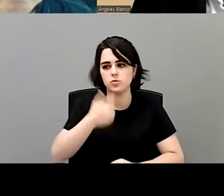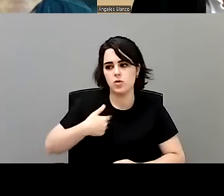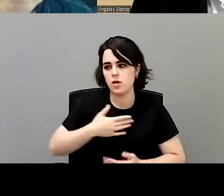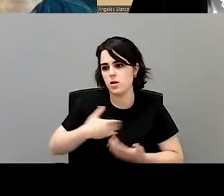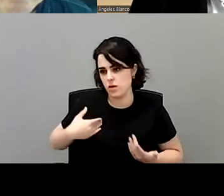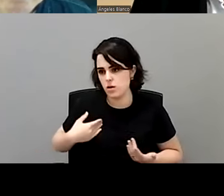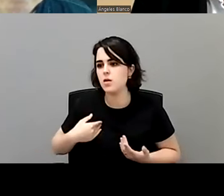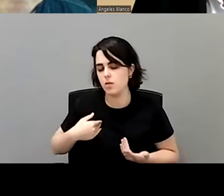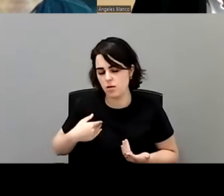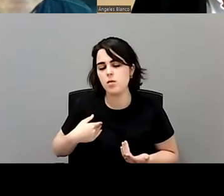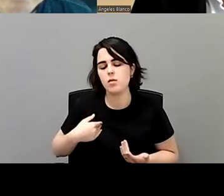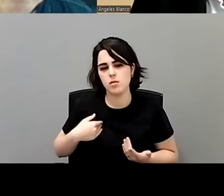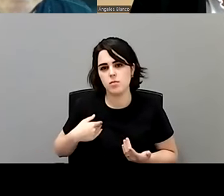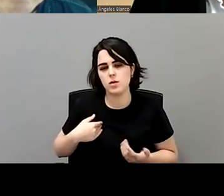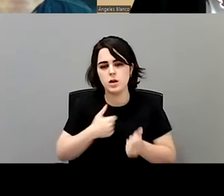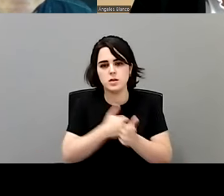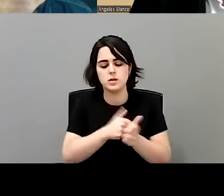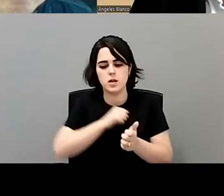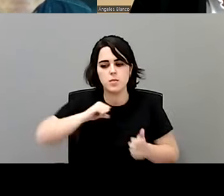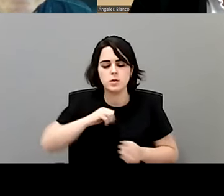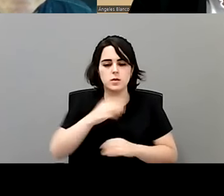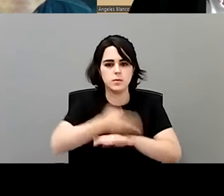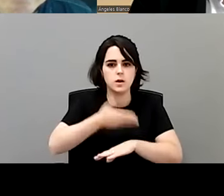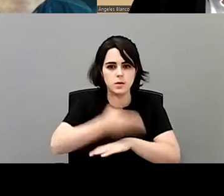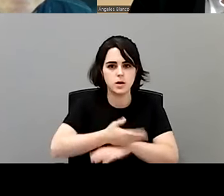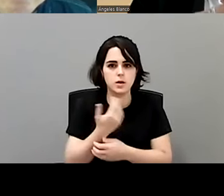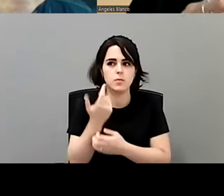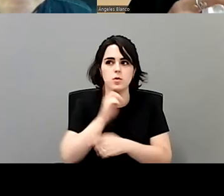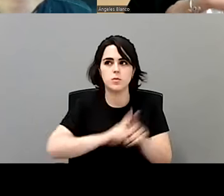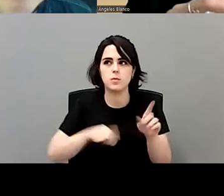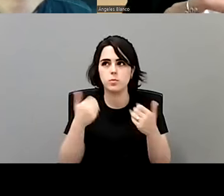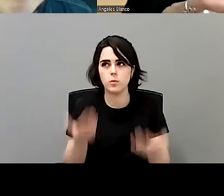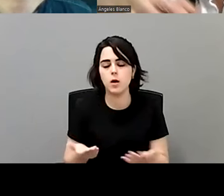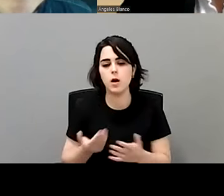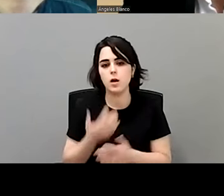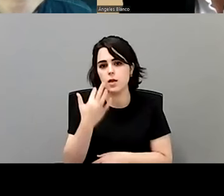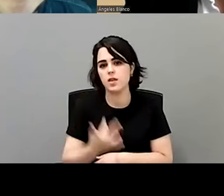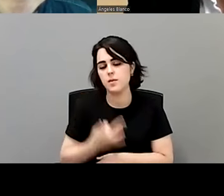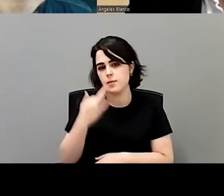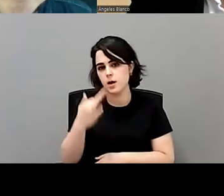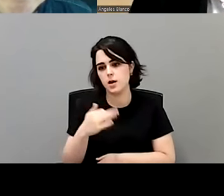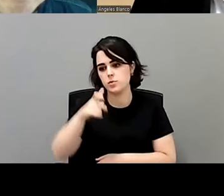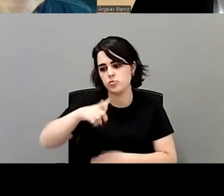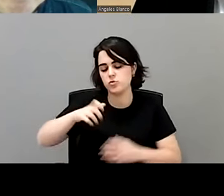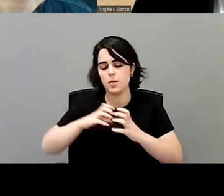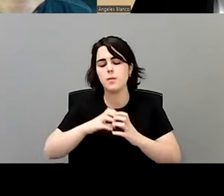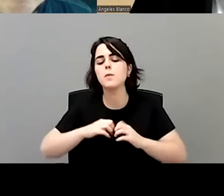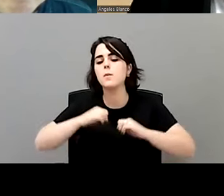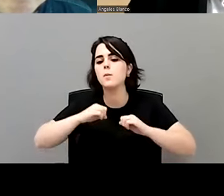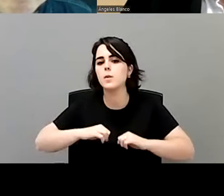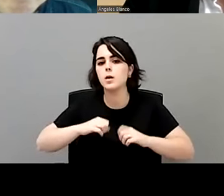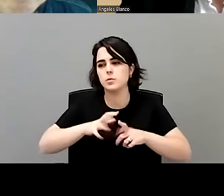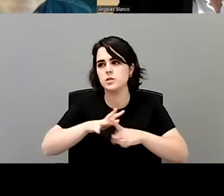que recurriera a una asistencia personal, el problema es que además a mayores, de todo lo que tú estás